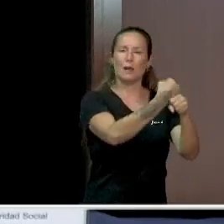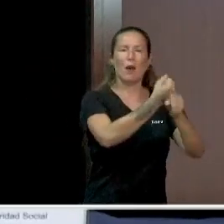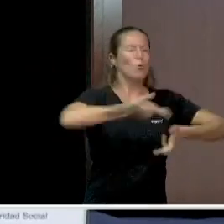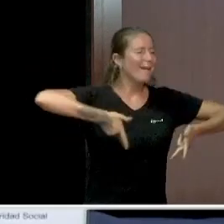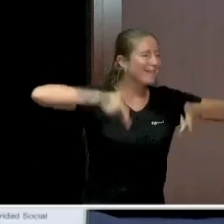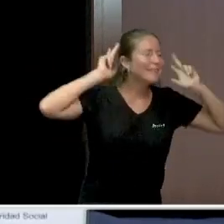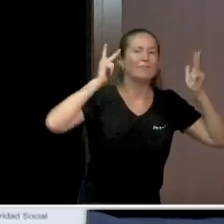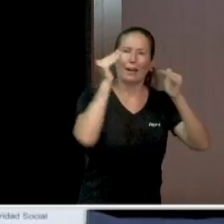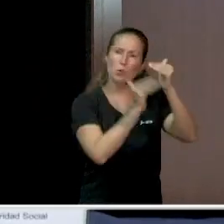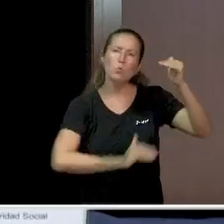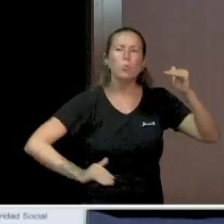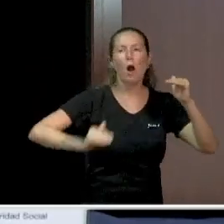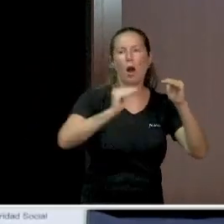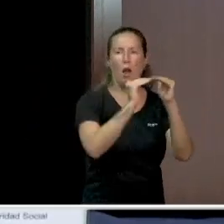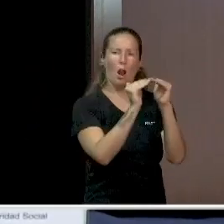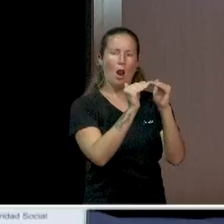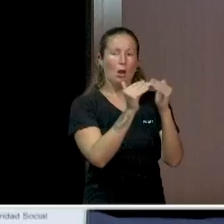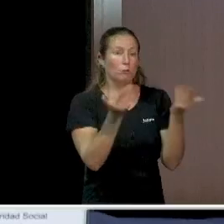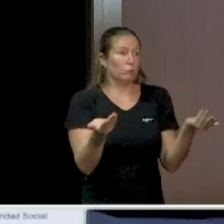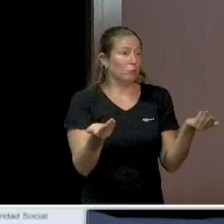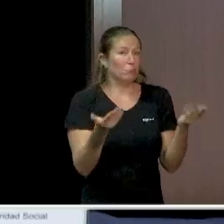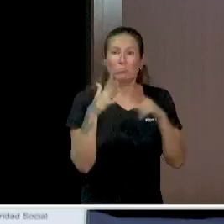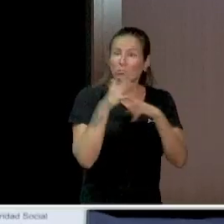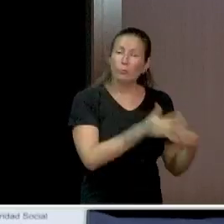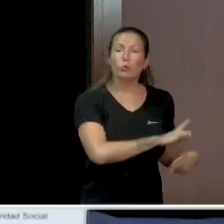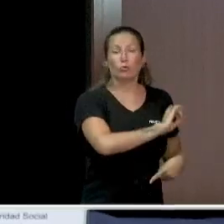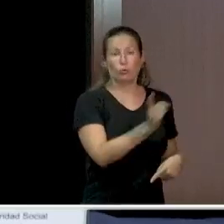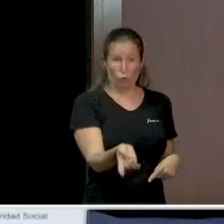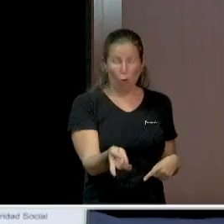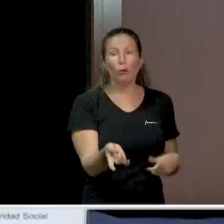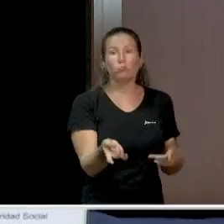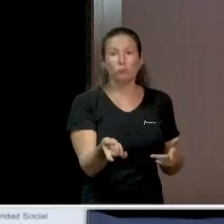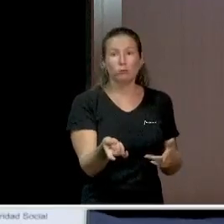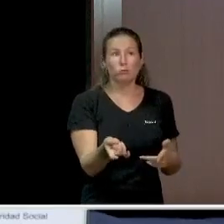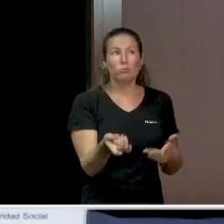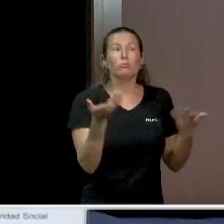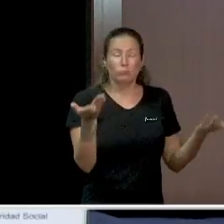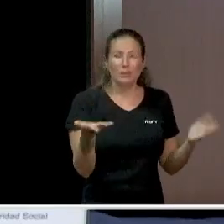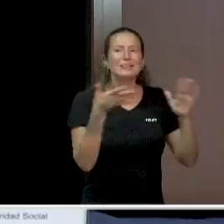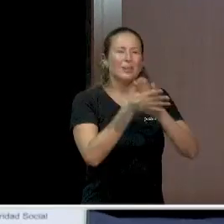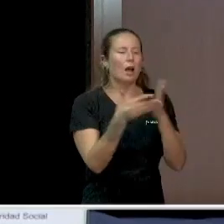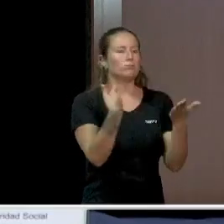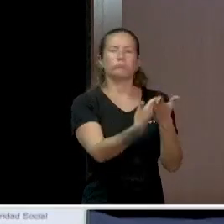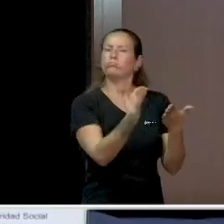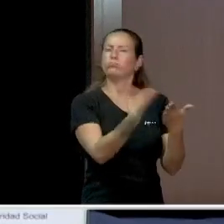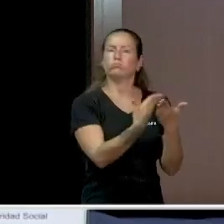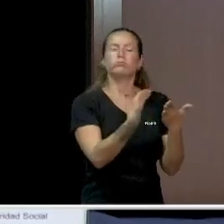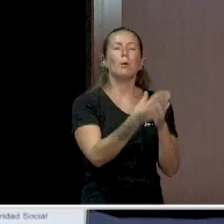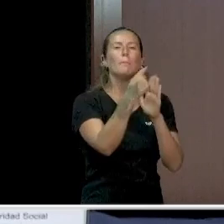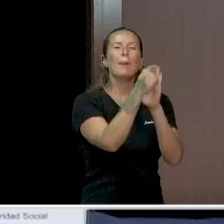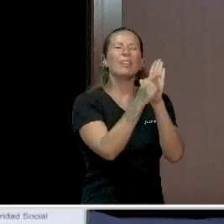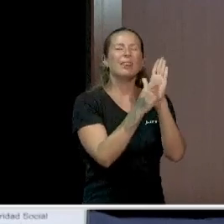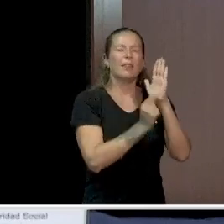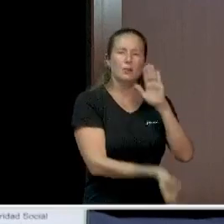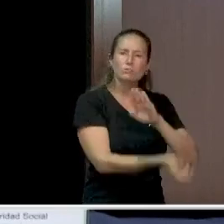libre, igualitario y sin discriminación al empleo, se garantiza o se establecen medidas para